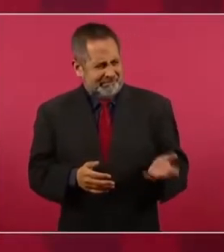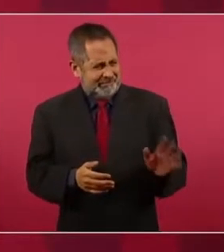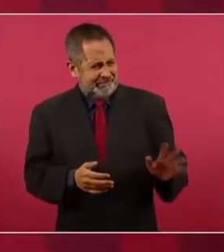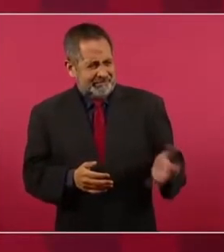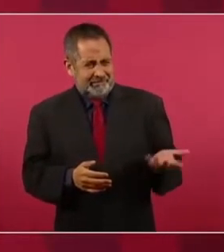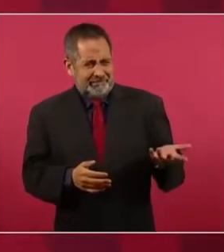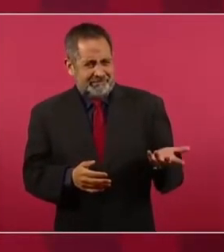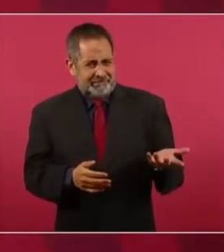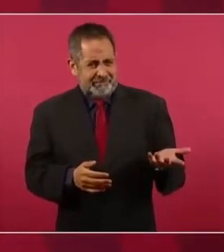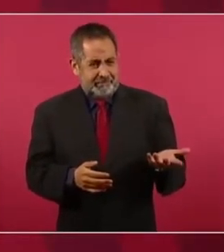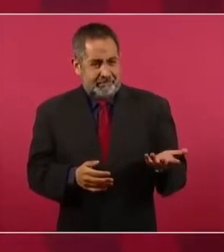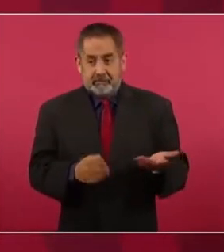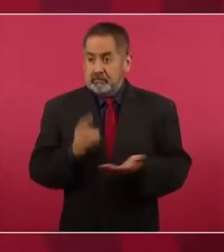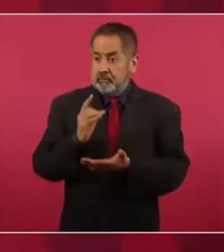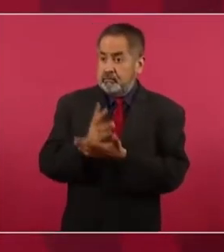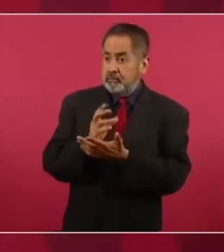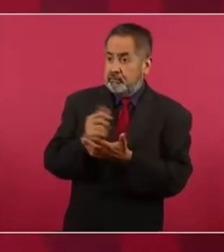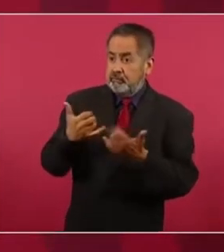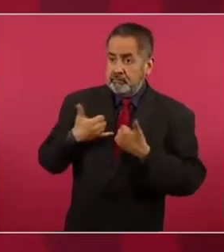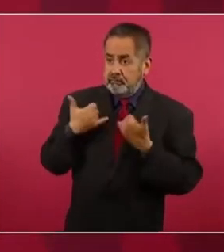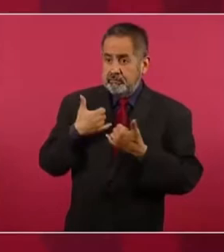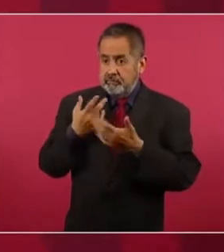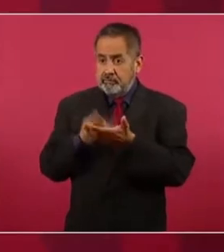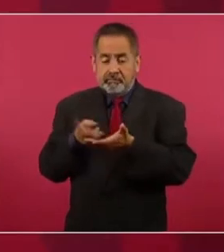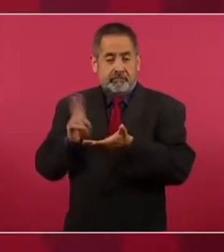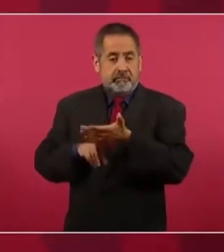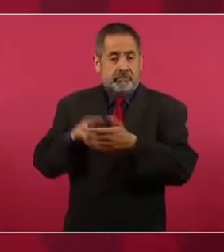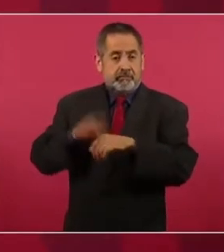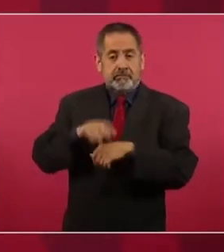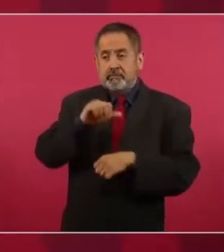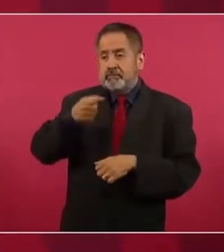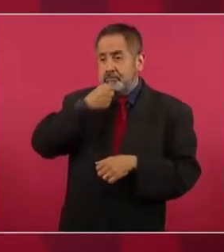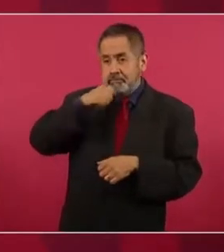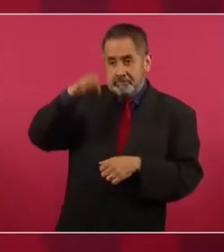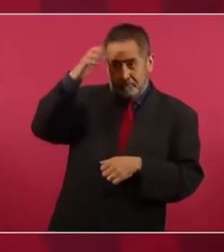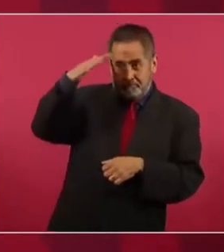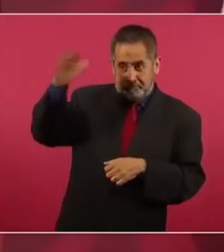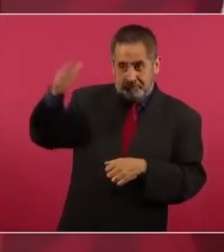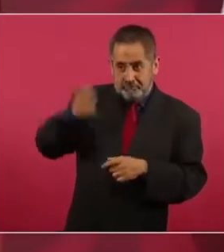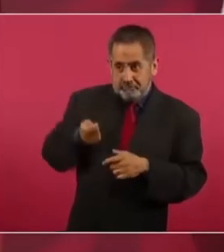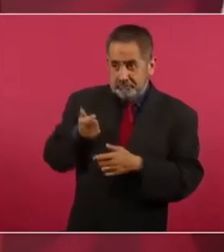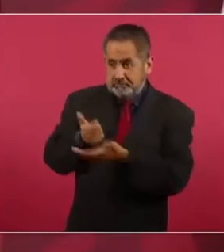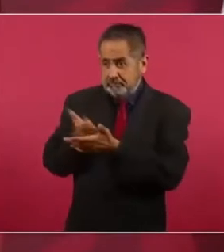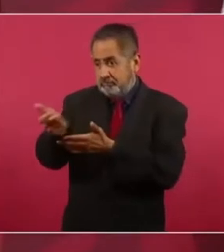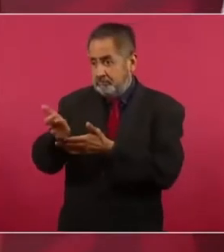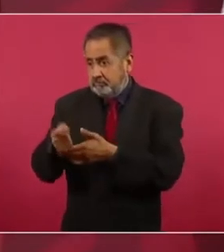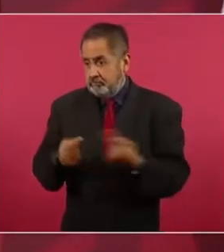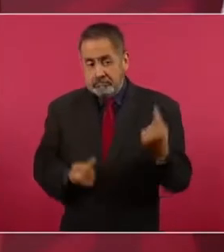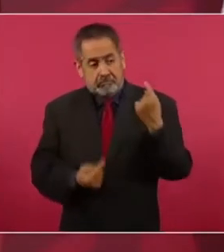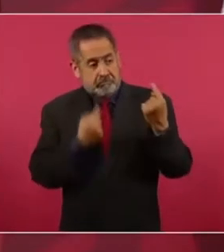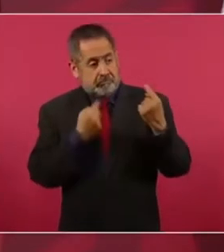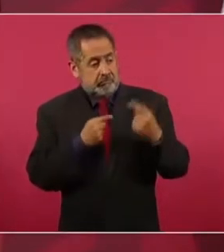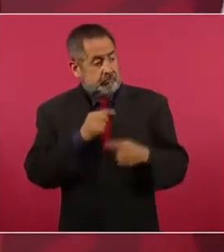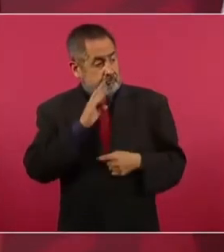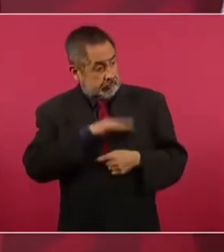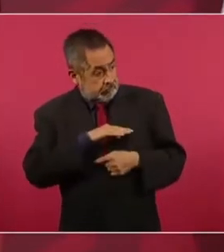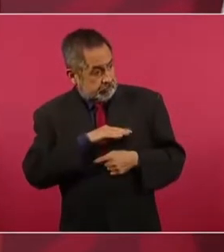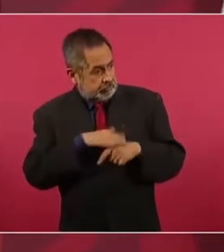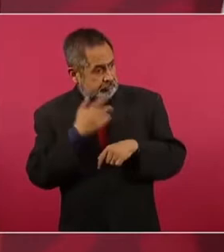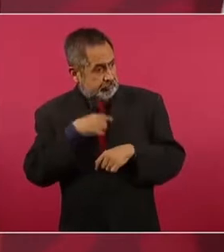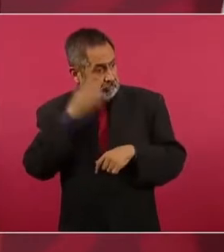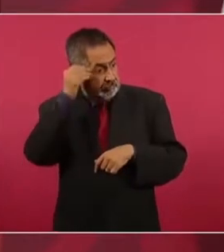O sea, ya no solo a los jóvenes, pues, si se les atiende, se les vuelve flojos,